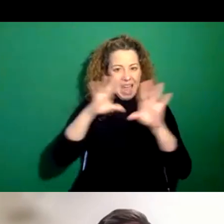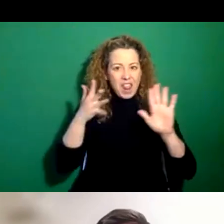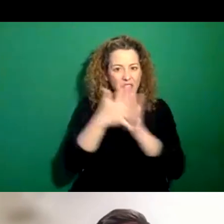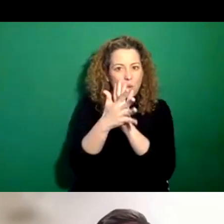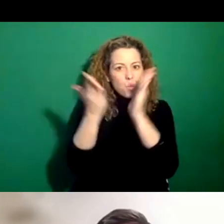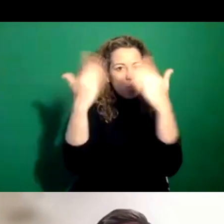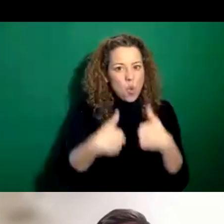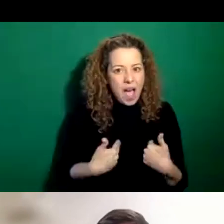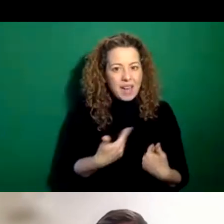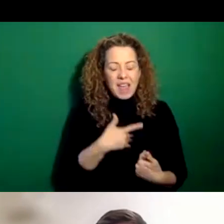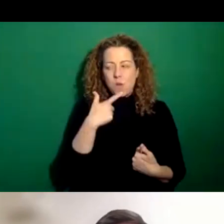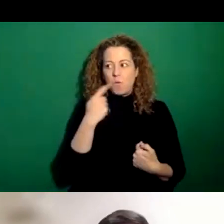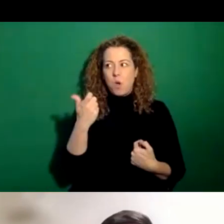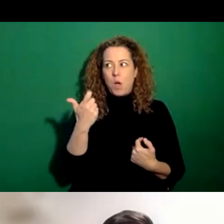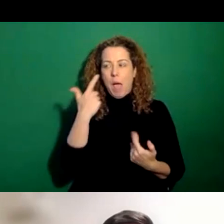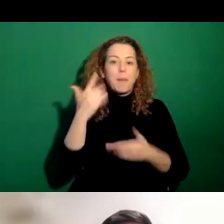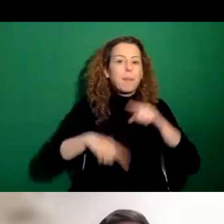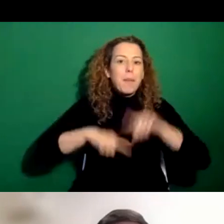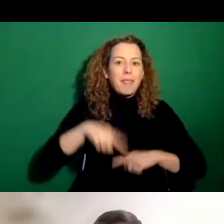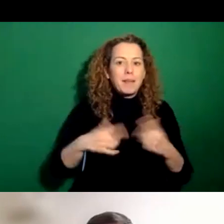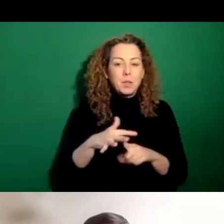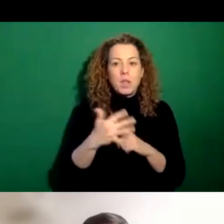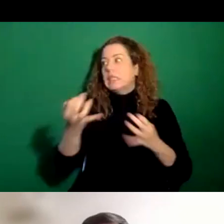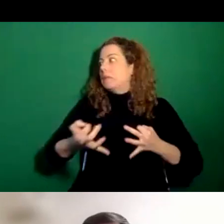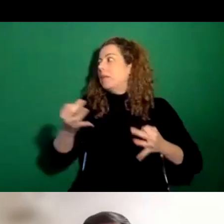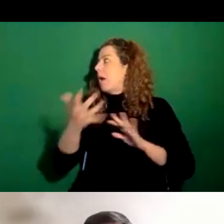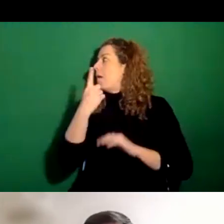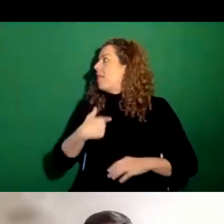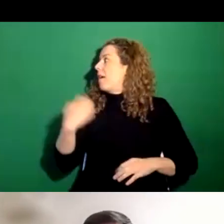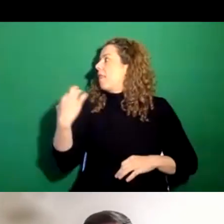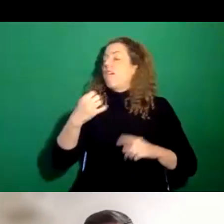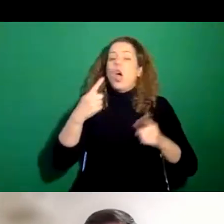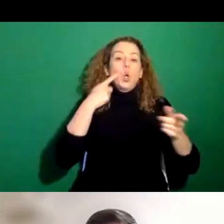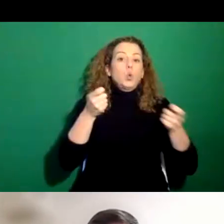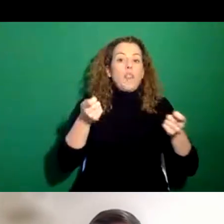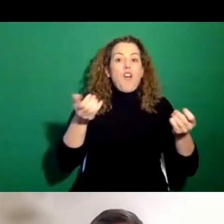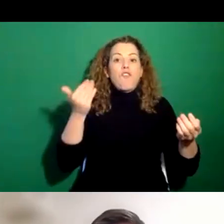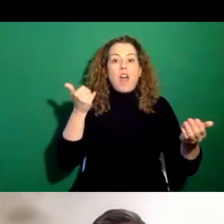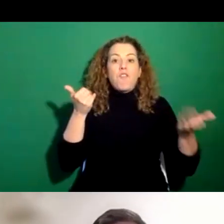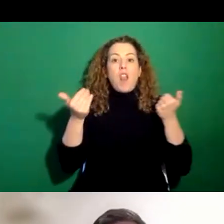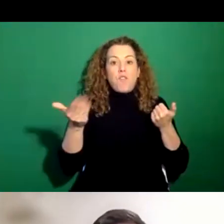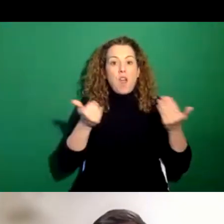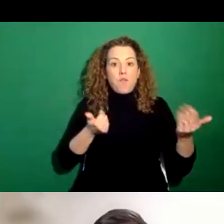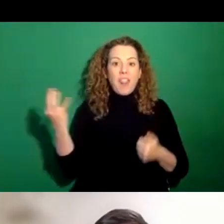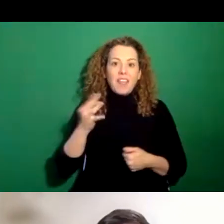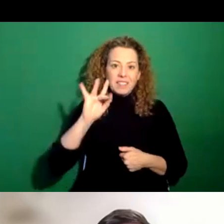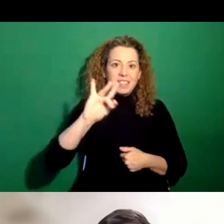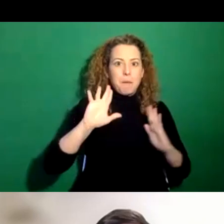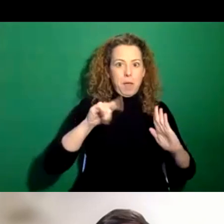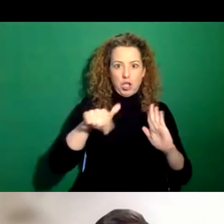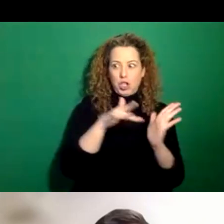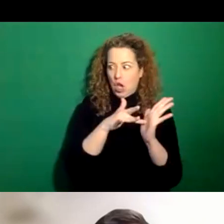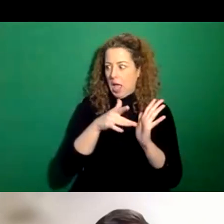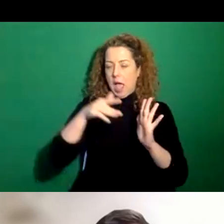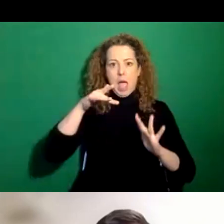un poco al caso y a lo que salga. En todos sitios se nos habla de que hay que eliminar las sujeciones, pero en casos como los que ha comentado María, es